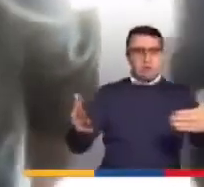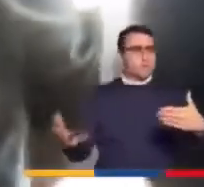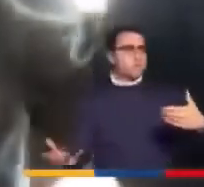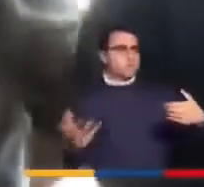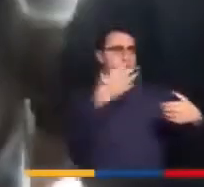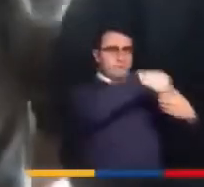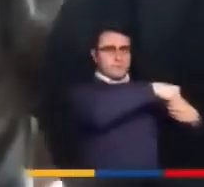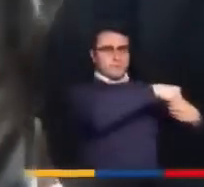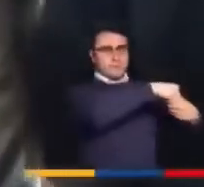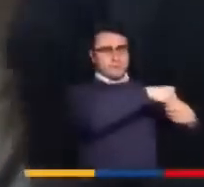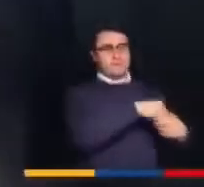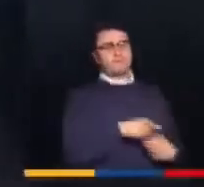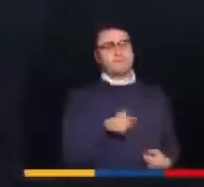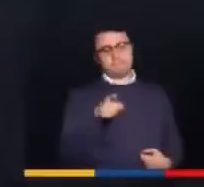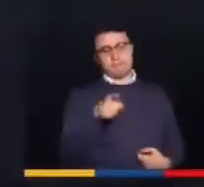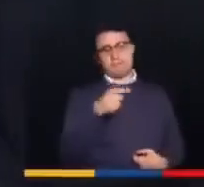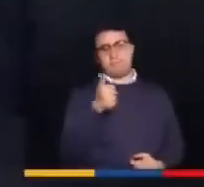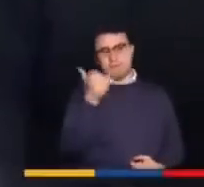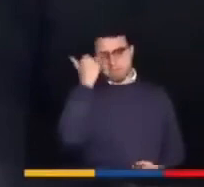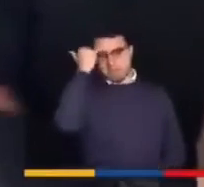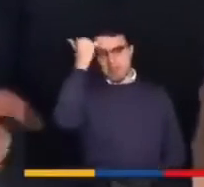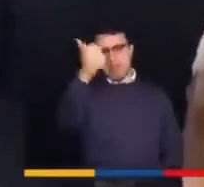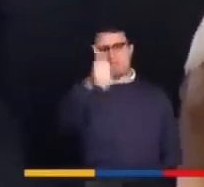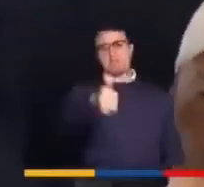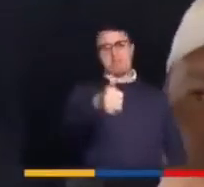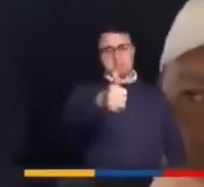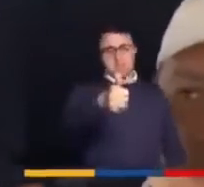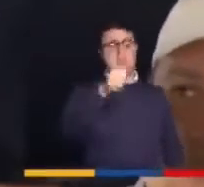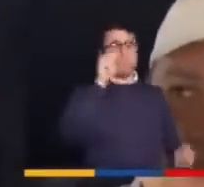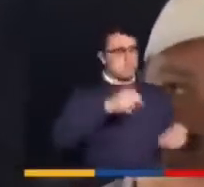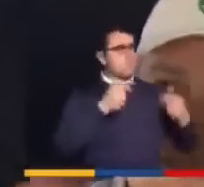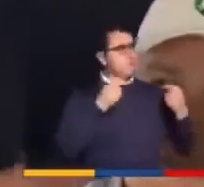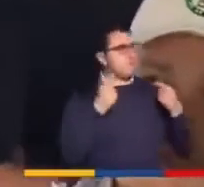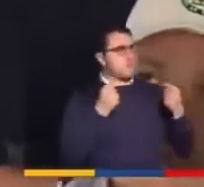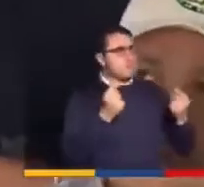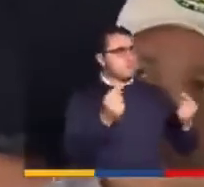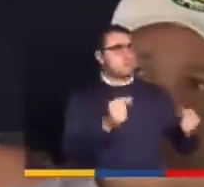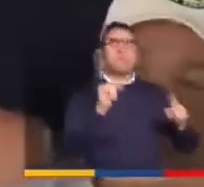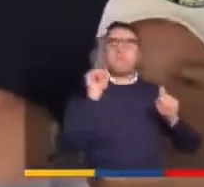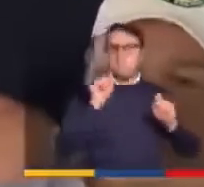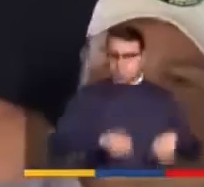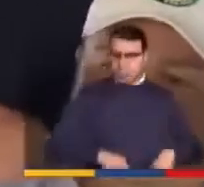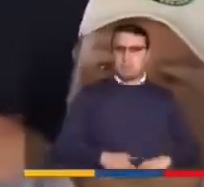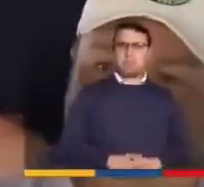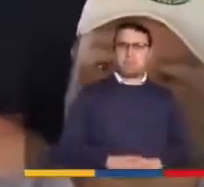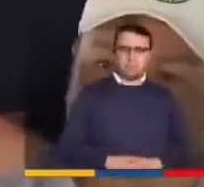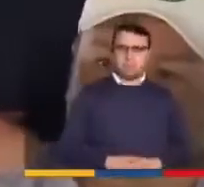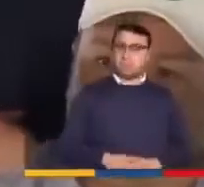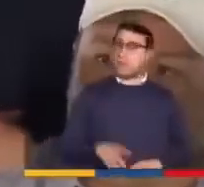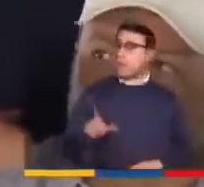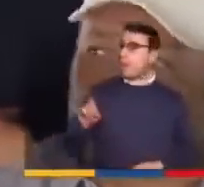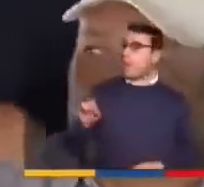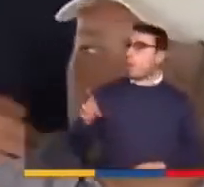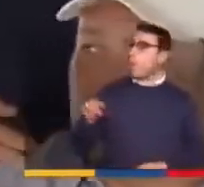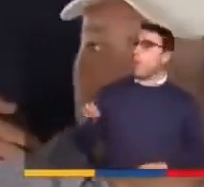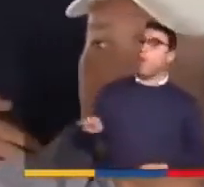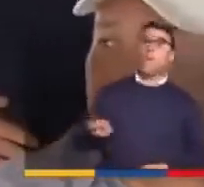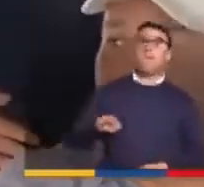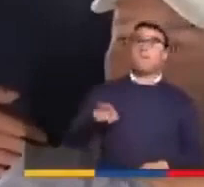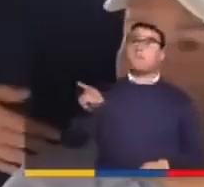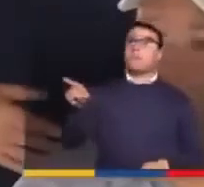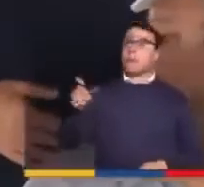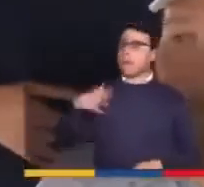es una buena idea, se puede hacer rápido. Voy a estar aquí, Laura, que por ahí está, que